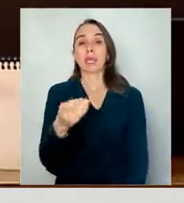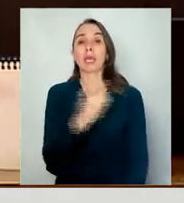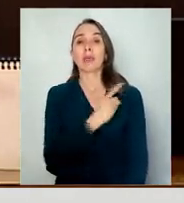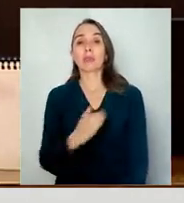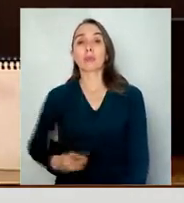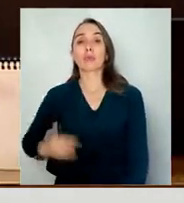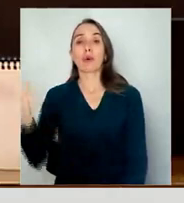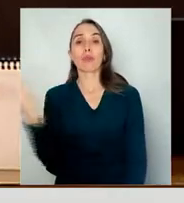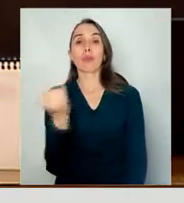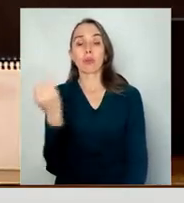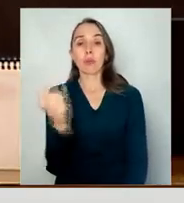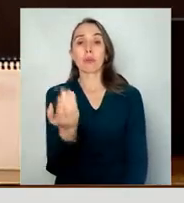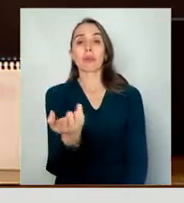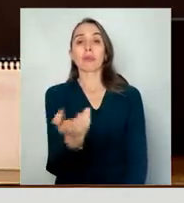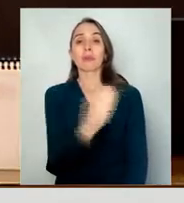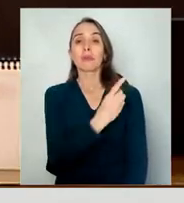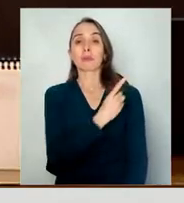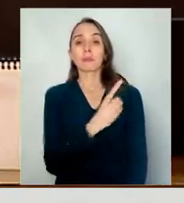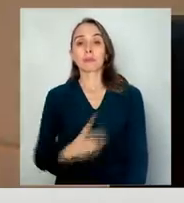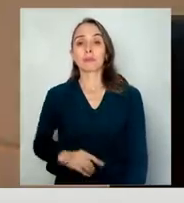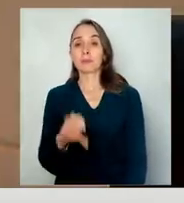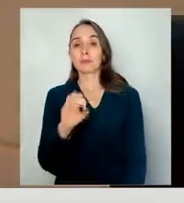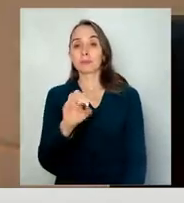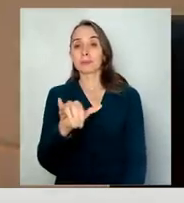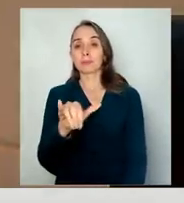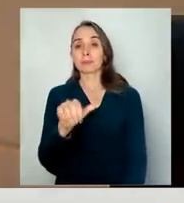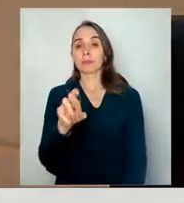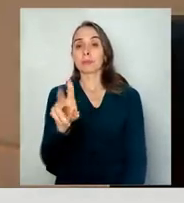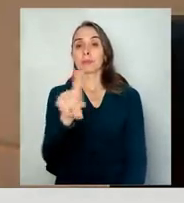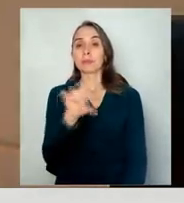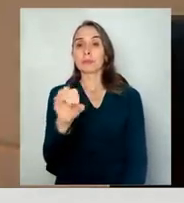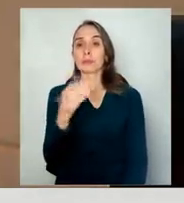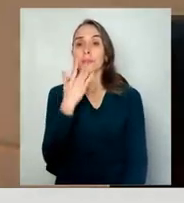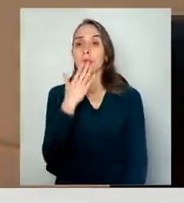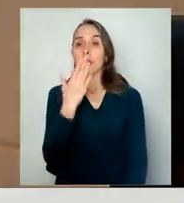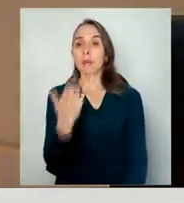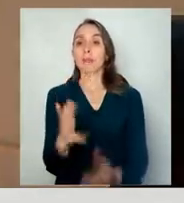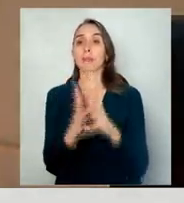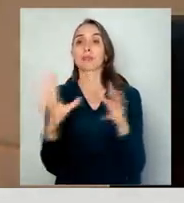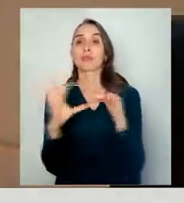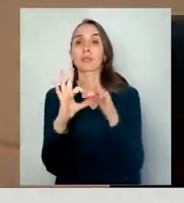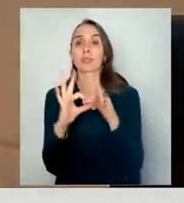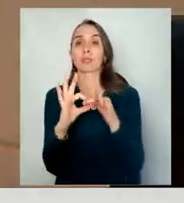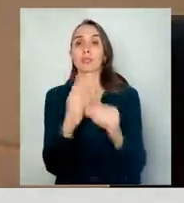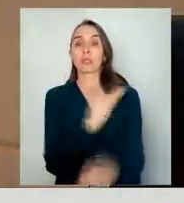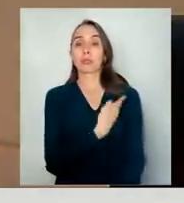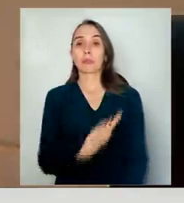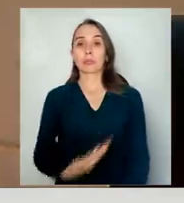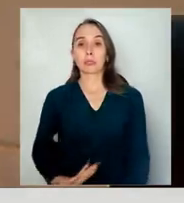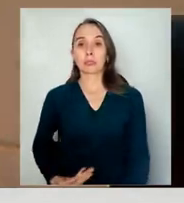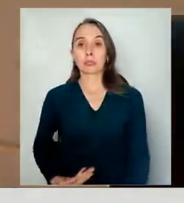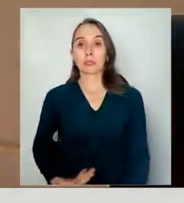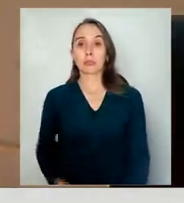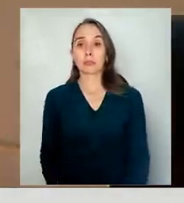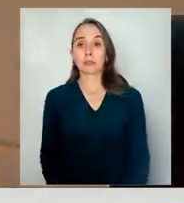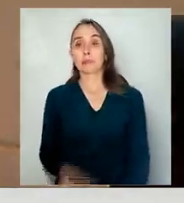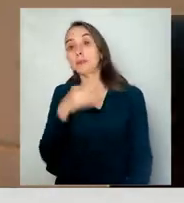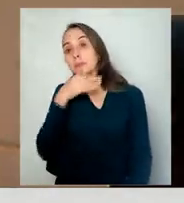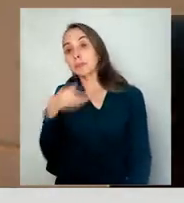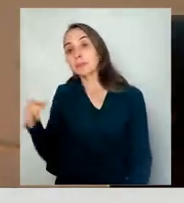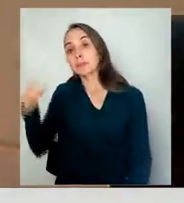al diputado Rubén oyarzo diputado yarza adelante Muchas gracias presidente por su intermedio presidente